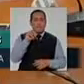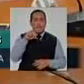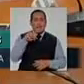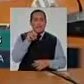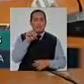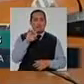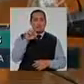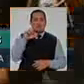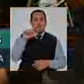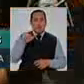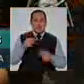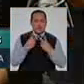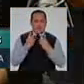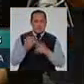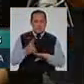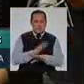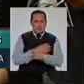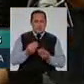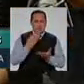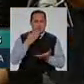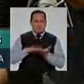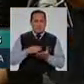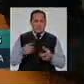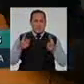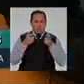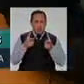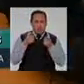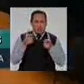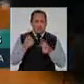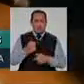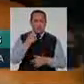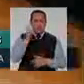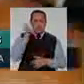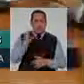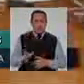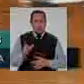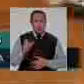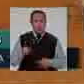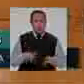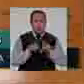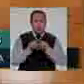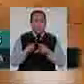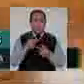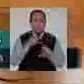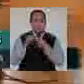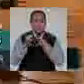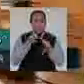el irregular resguardo a la vivienda del ex operador de Montesinos. Mientras tanto,